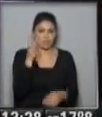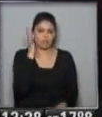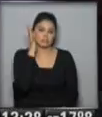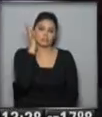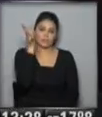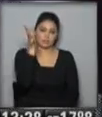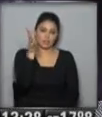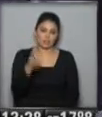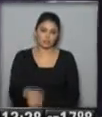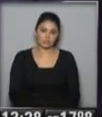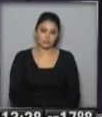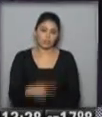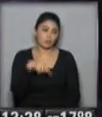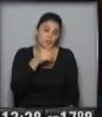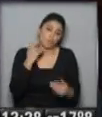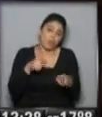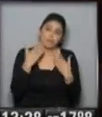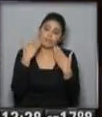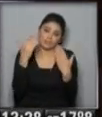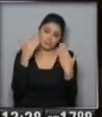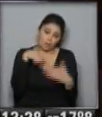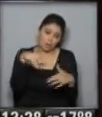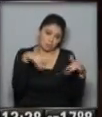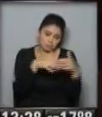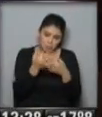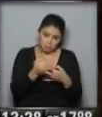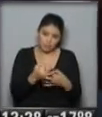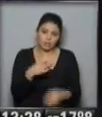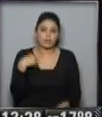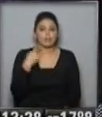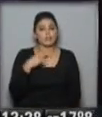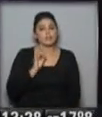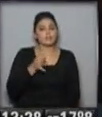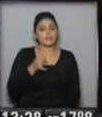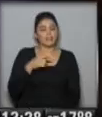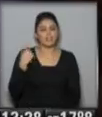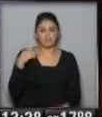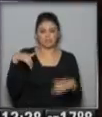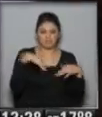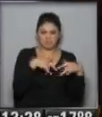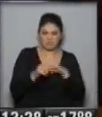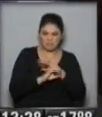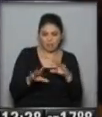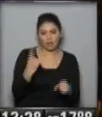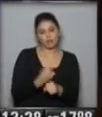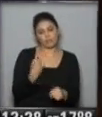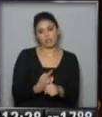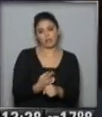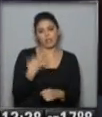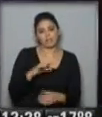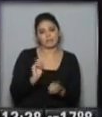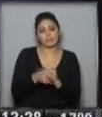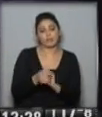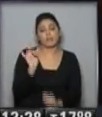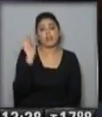que nos ganó San Martín y San Juan, que hay que felicitarlo que jugó bien, pero nosotros somos conscientes de que tan mal no podemos jugar, así que tenemos revancha